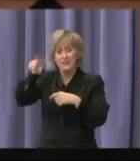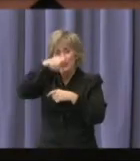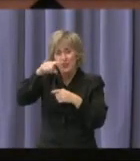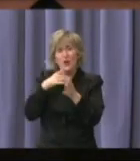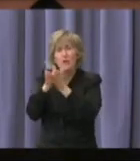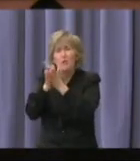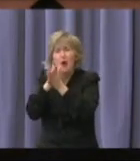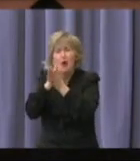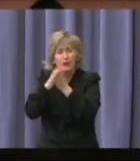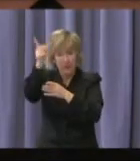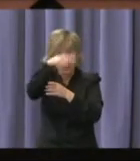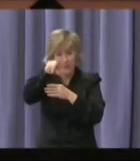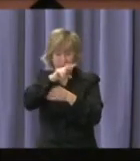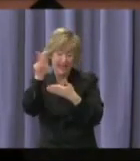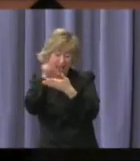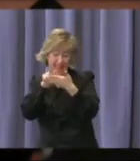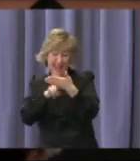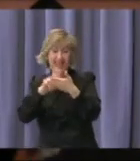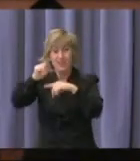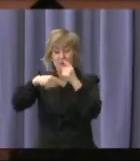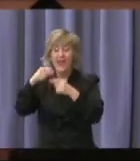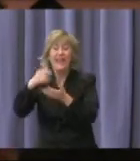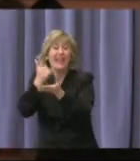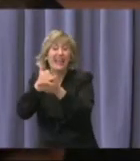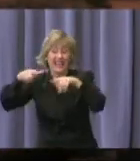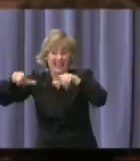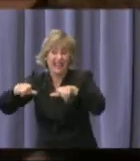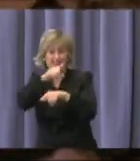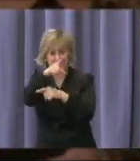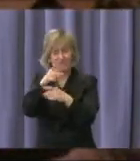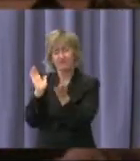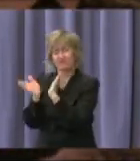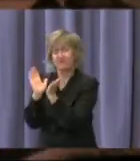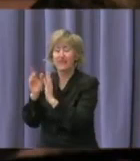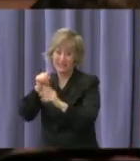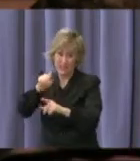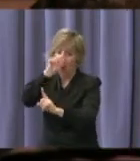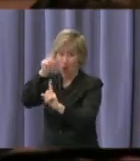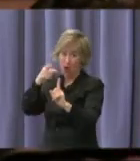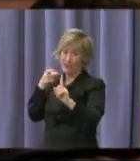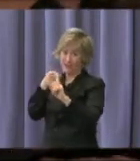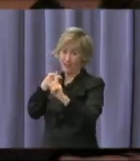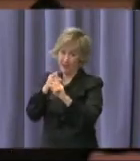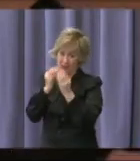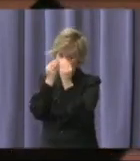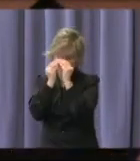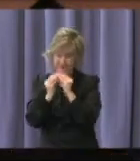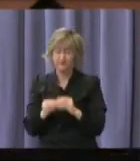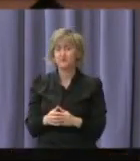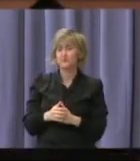que la leáis y la trabajéis en clase, por favor, porque es que ese era el objetivo. Por otra parte,